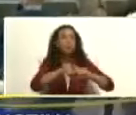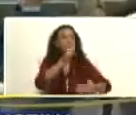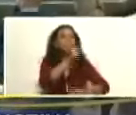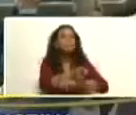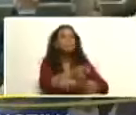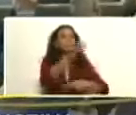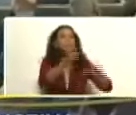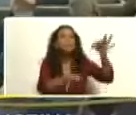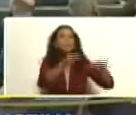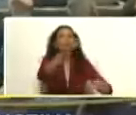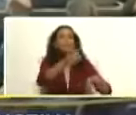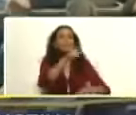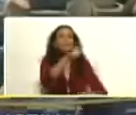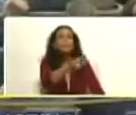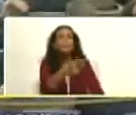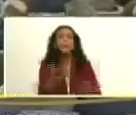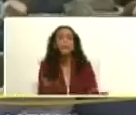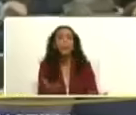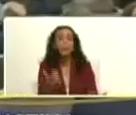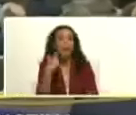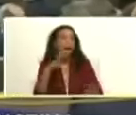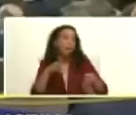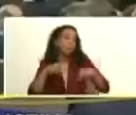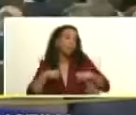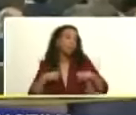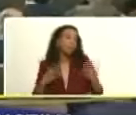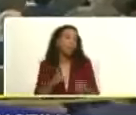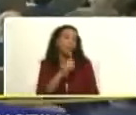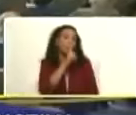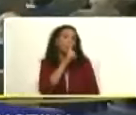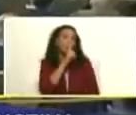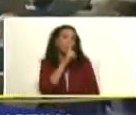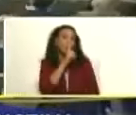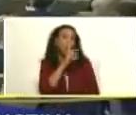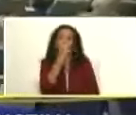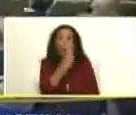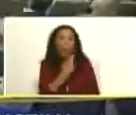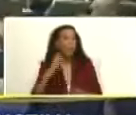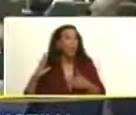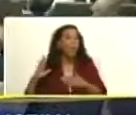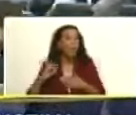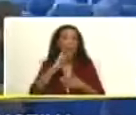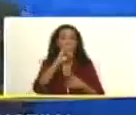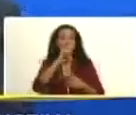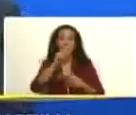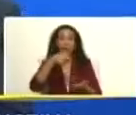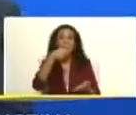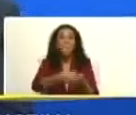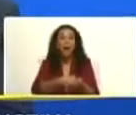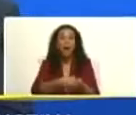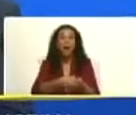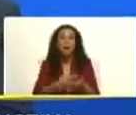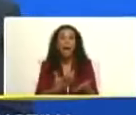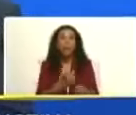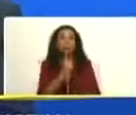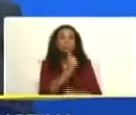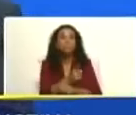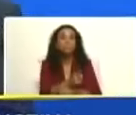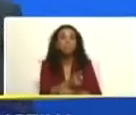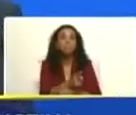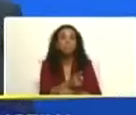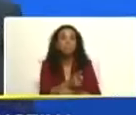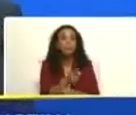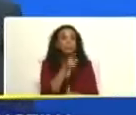acusados. Ella aceptó que no había cumplido con los impuestos y le pusieron la